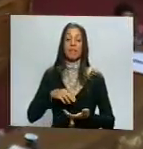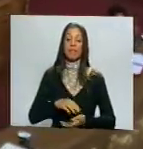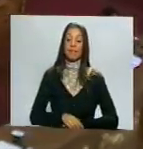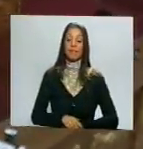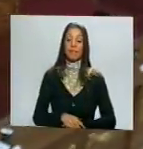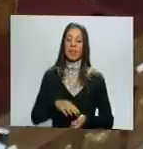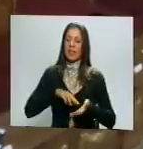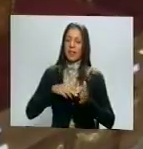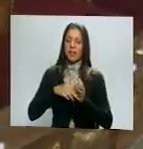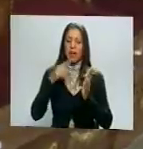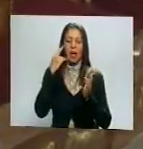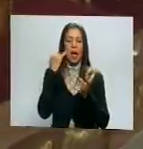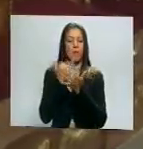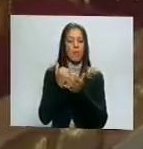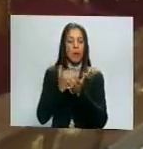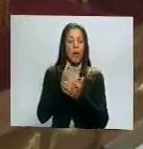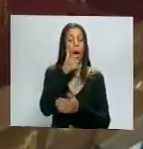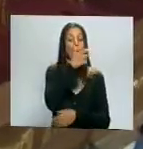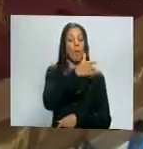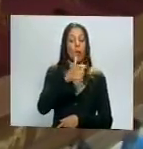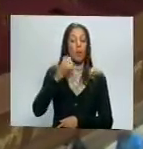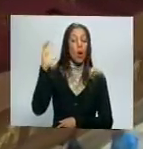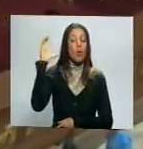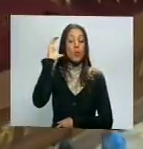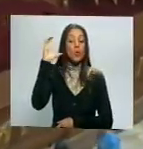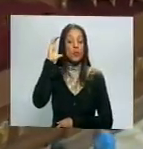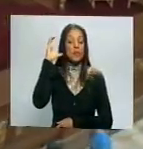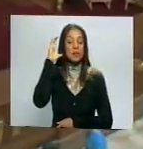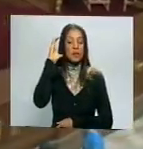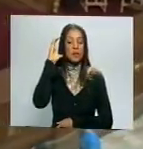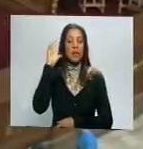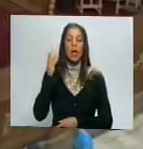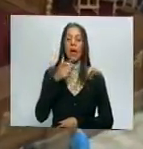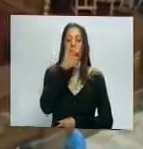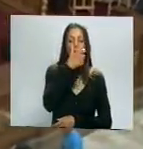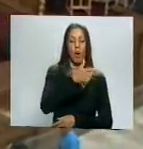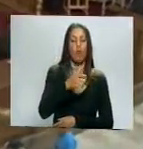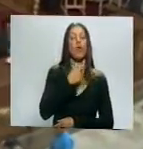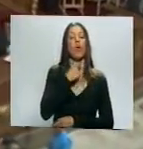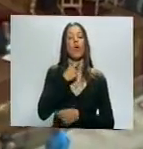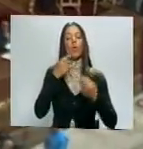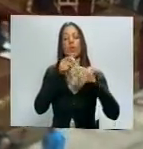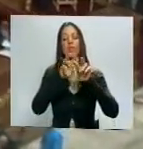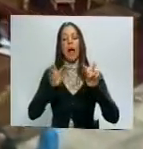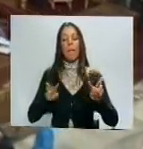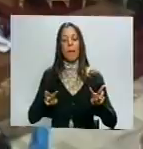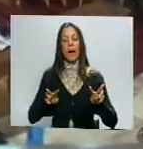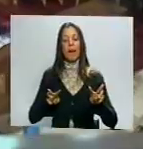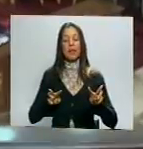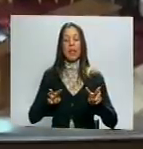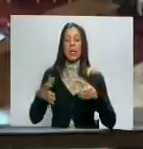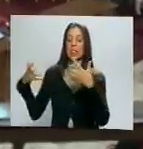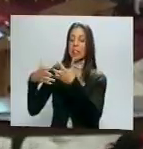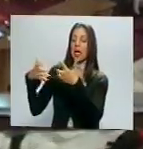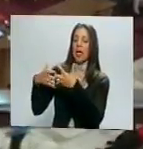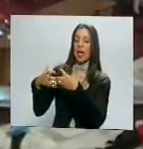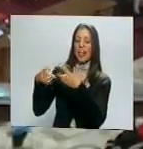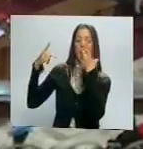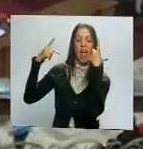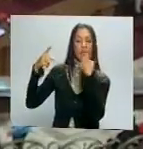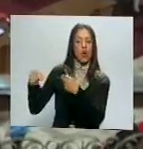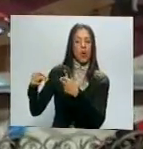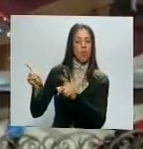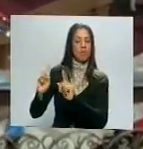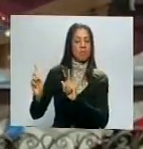Eso es conciencia. Eso es que el pueblo quiere paz. Eso es que el pueblo le dijo no a los violentos, no a las